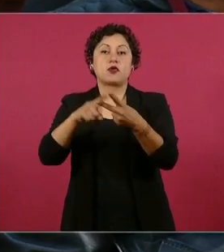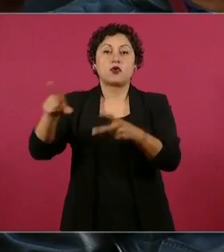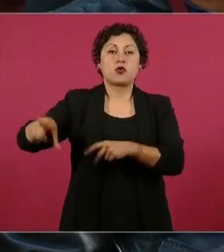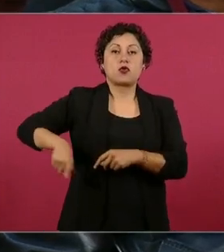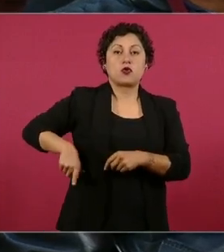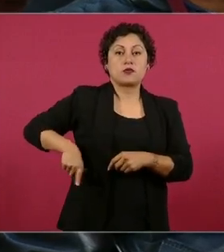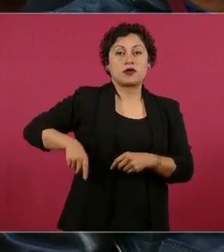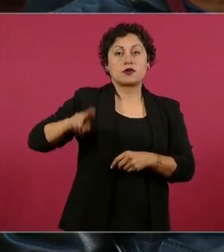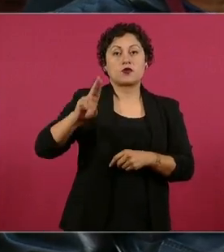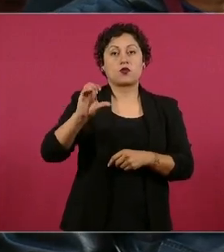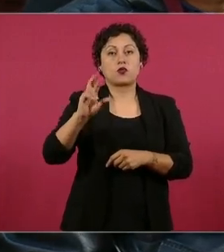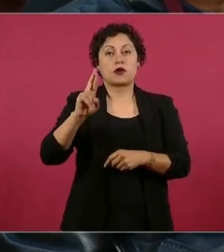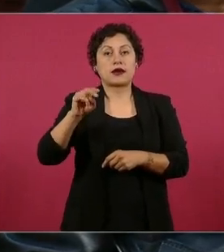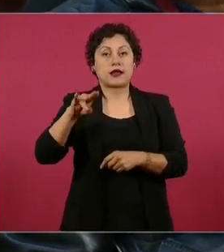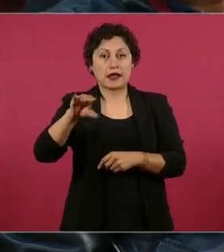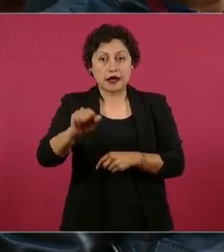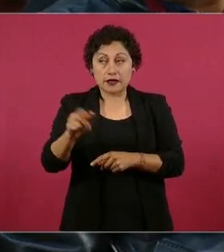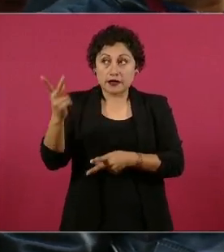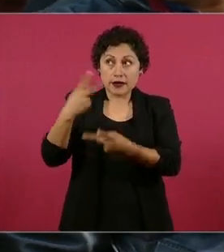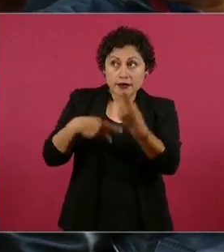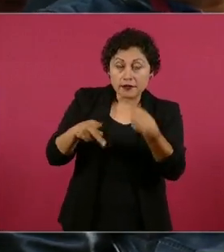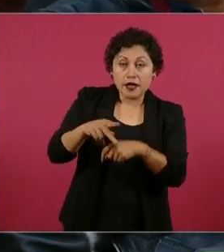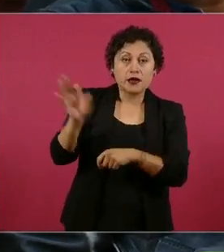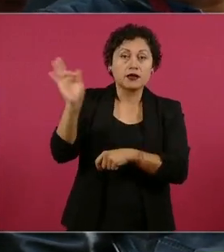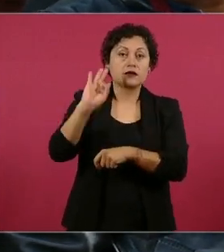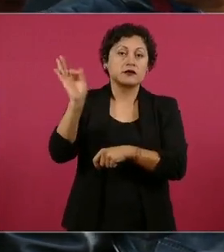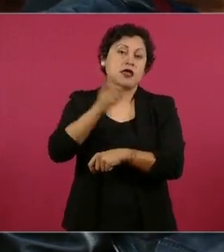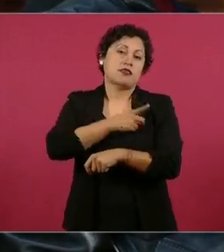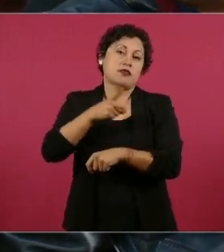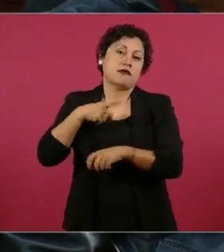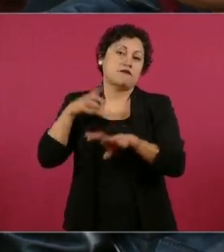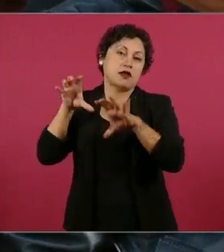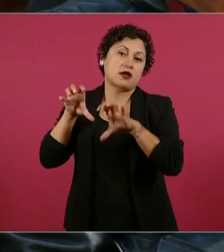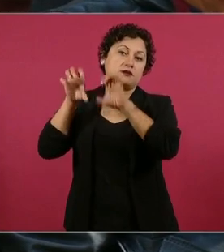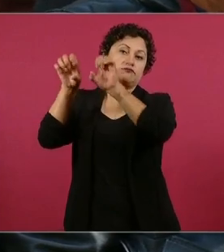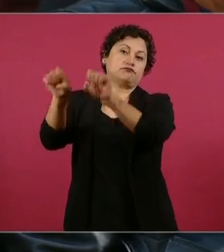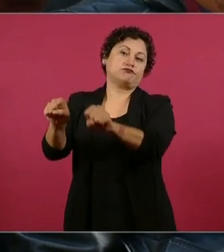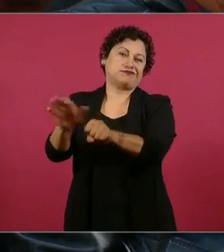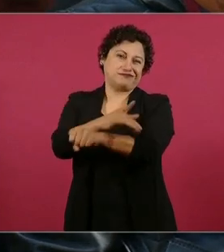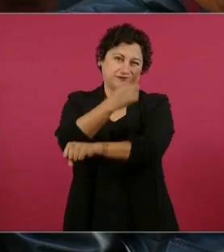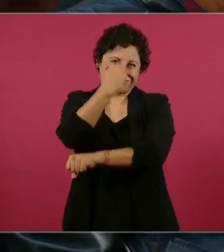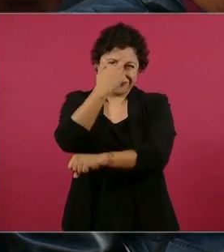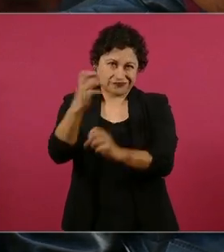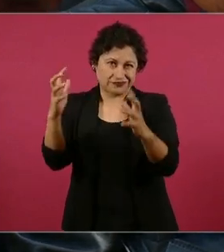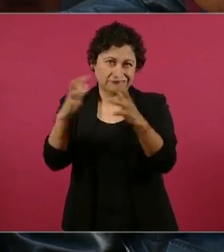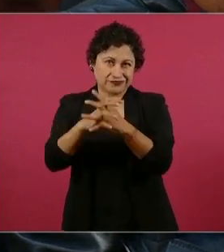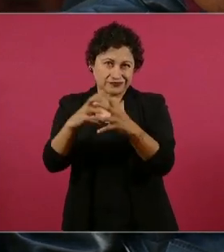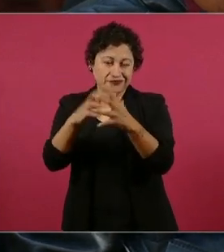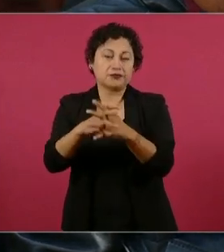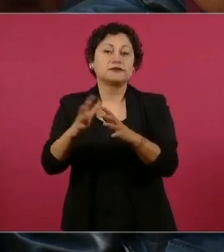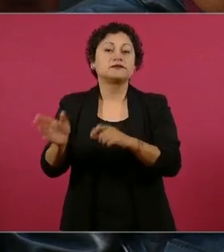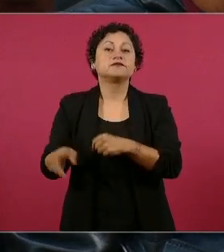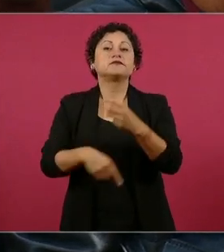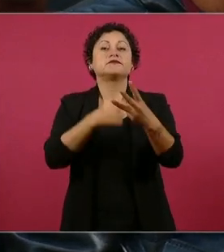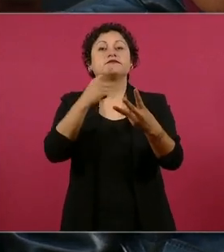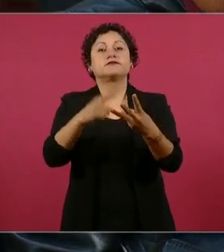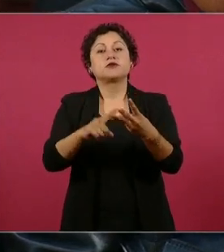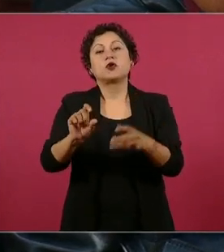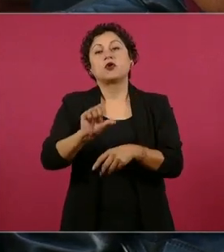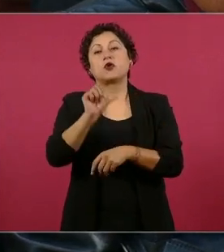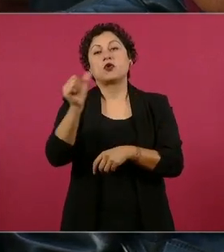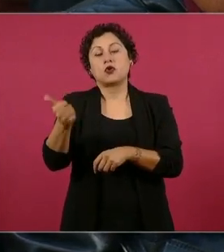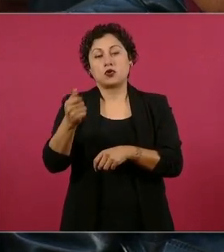detenga, ¿no? Por ser parte de un criminal de guerra. Y también, por otro lado, la líder de oposición en Venezuela dio una